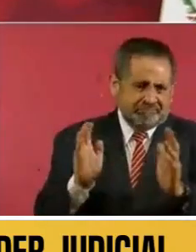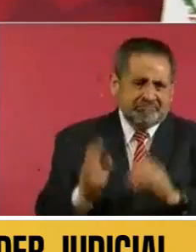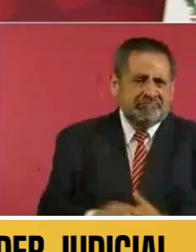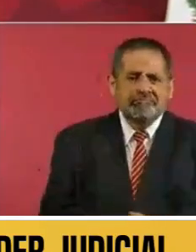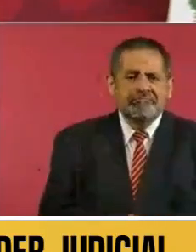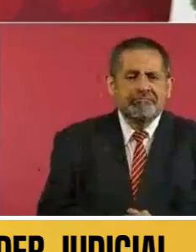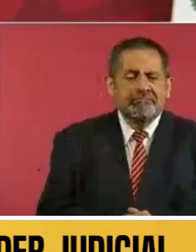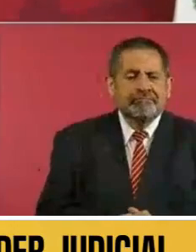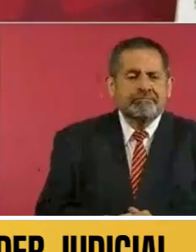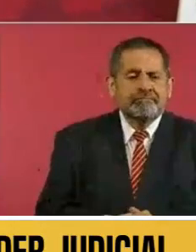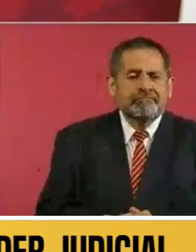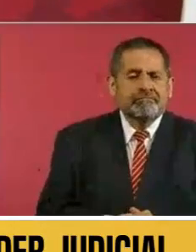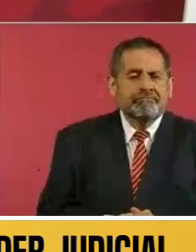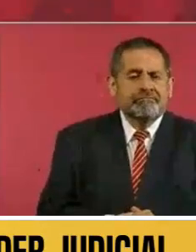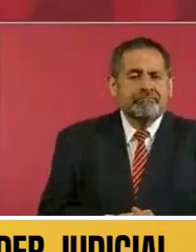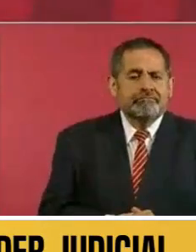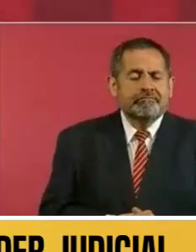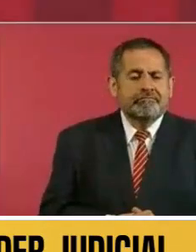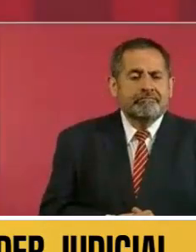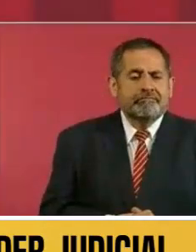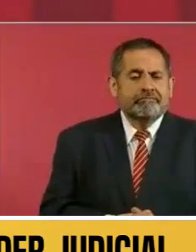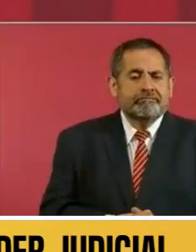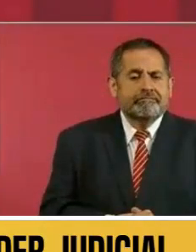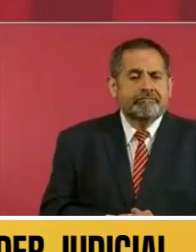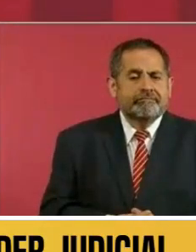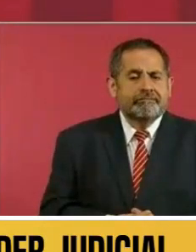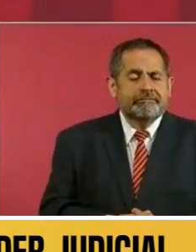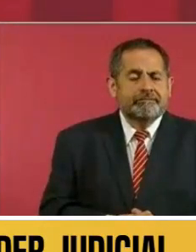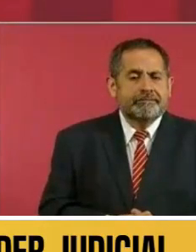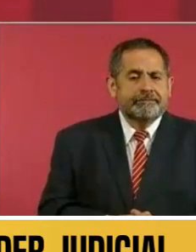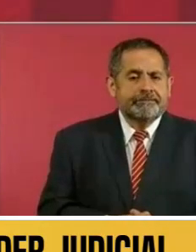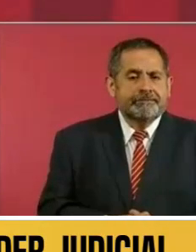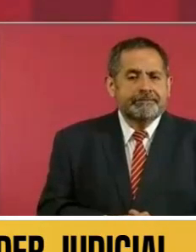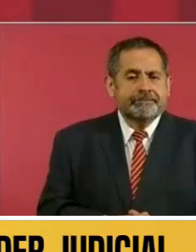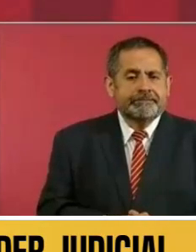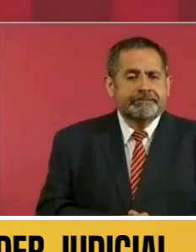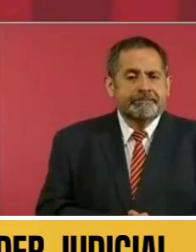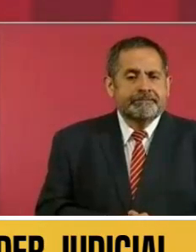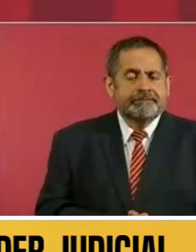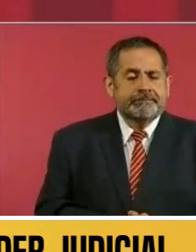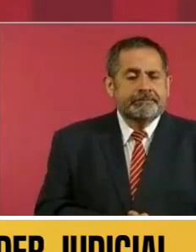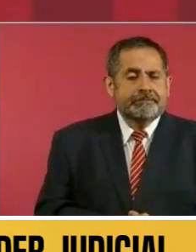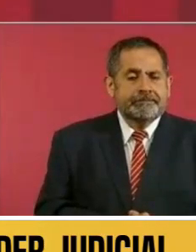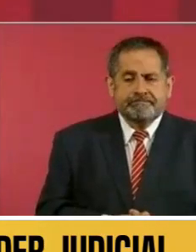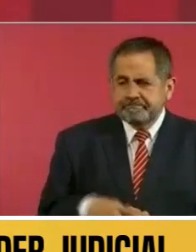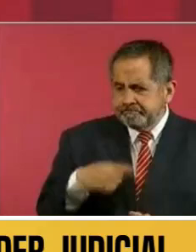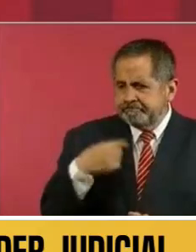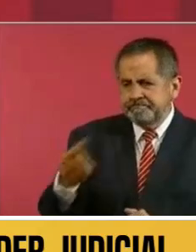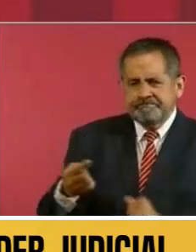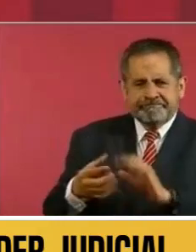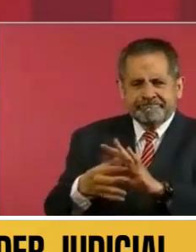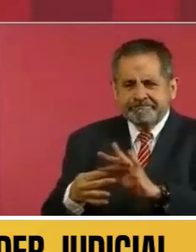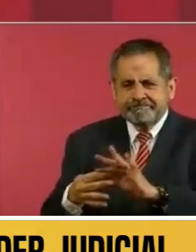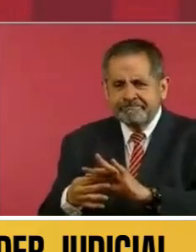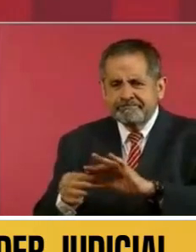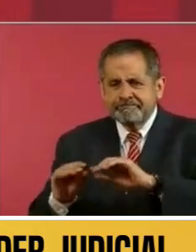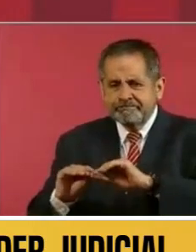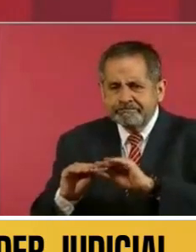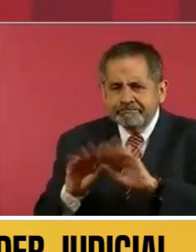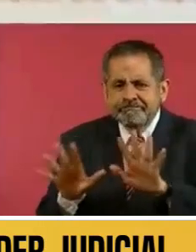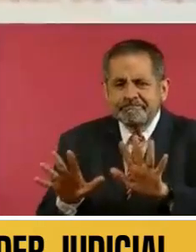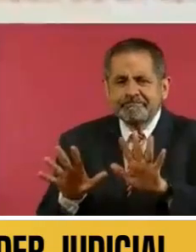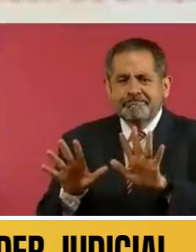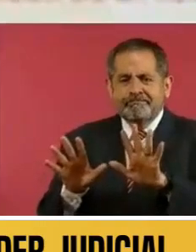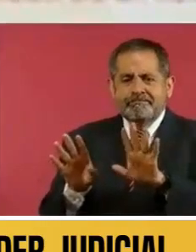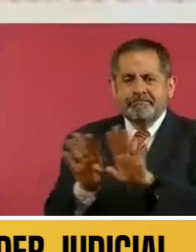pues aclarando lo que sucedió,